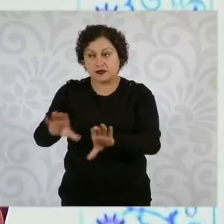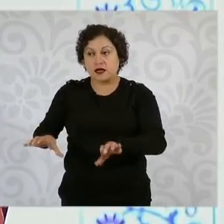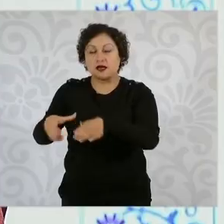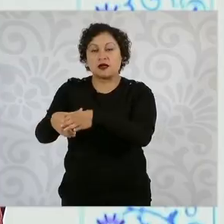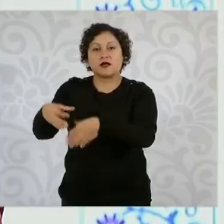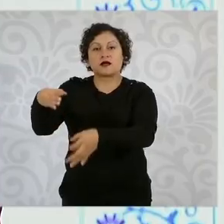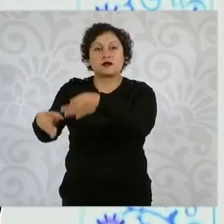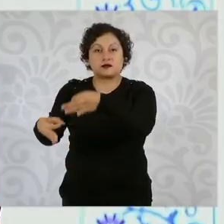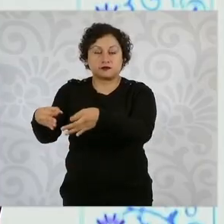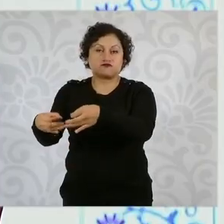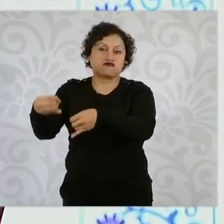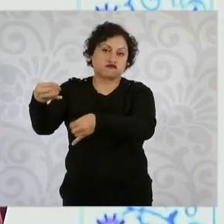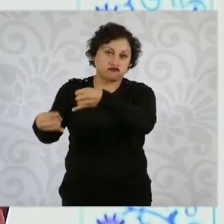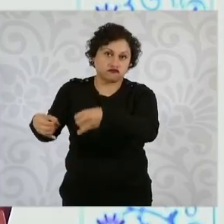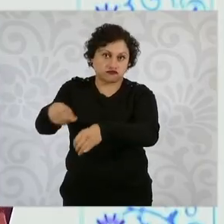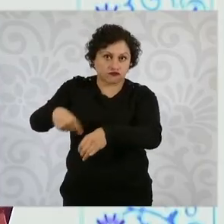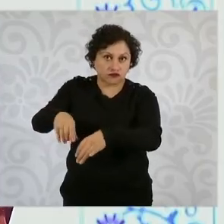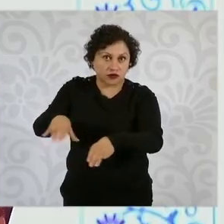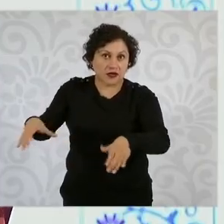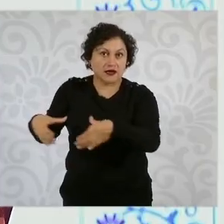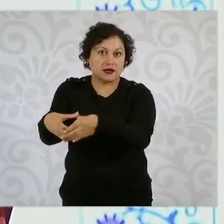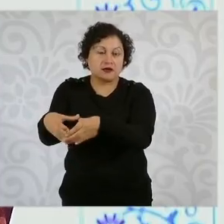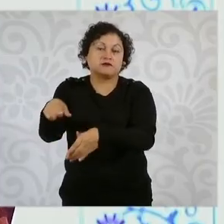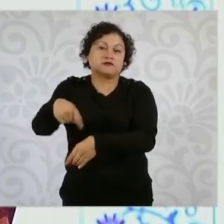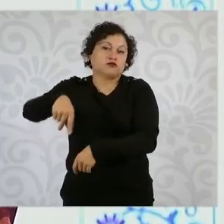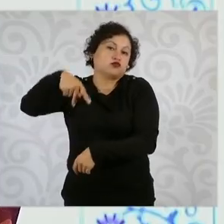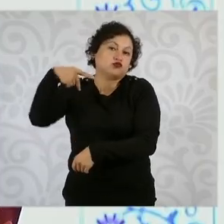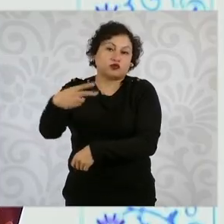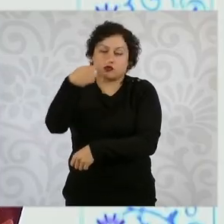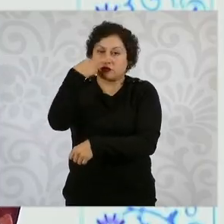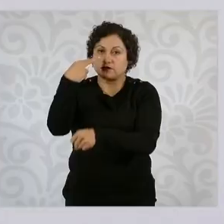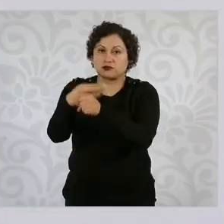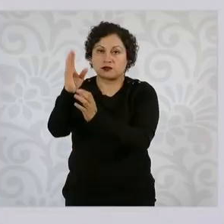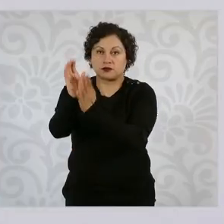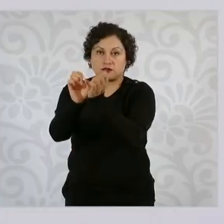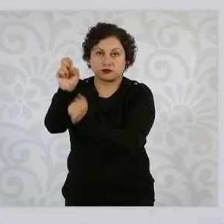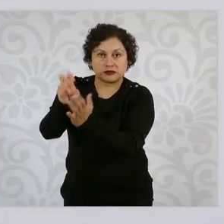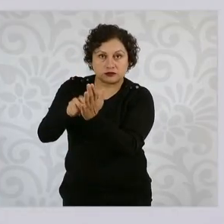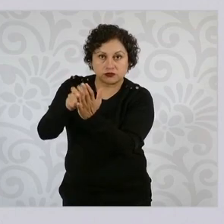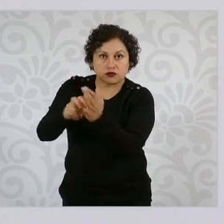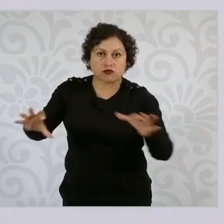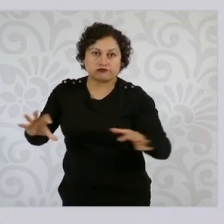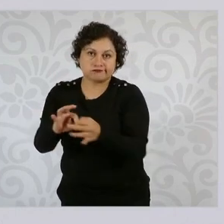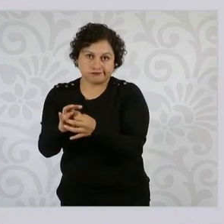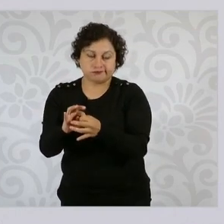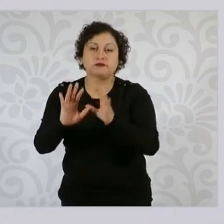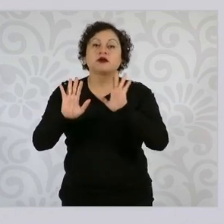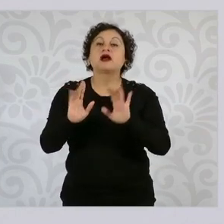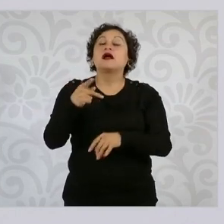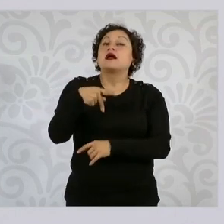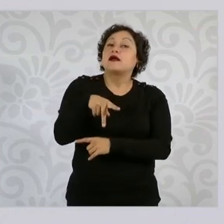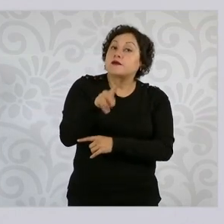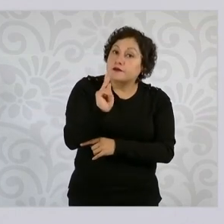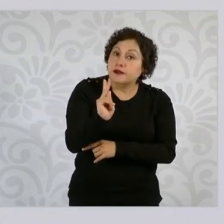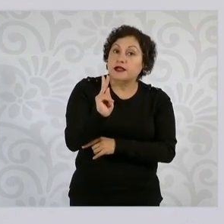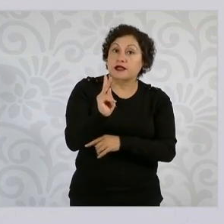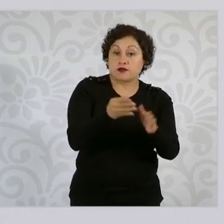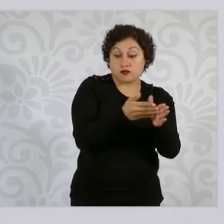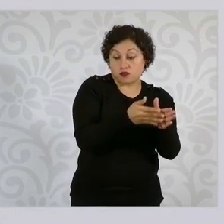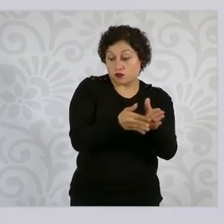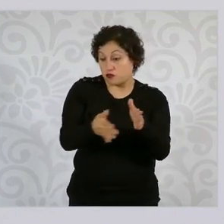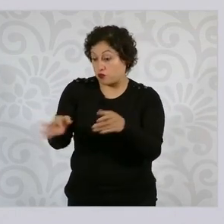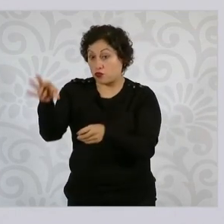la modificación que harán en su constitución, pero todos deberemos de haber terminado esta elección